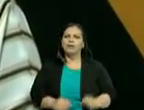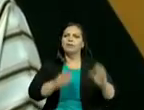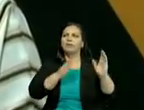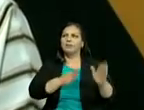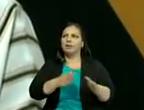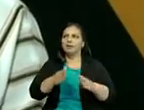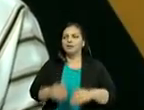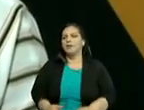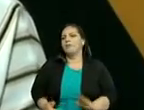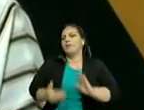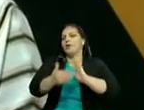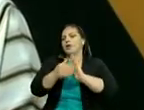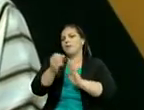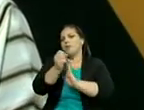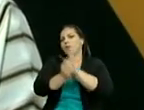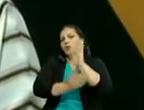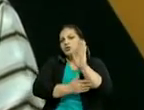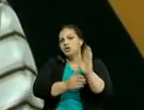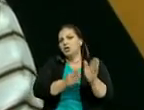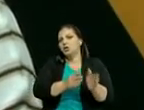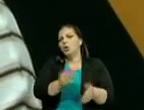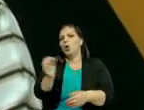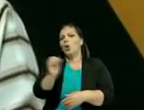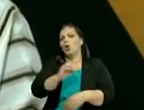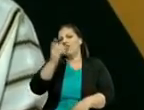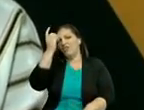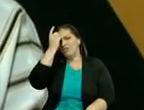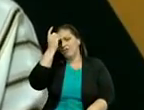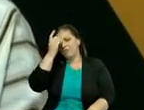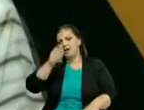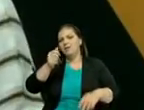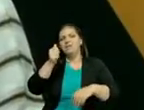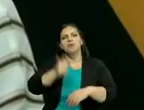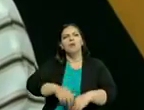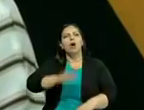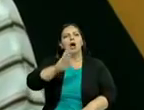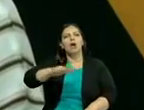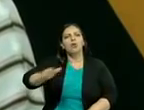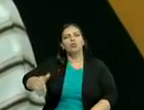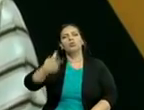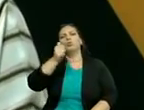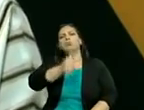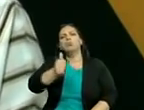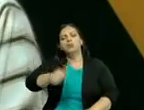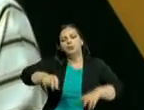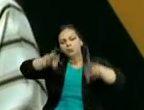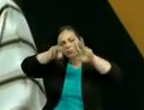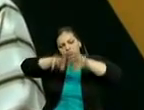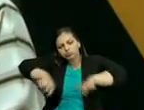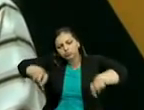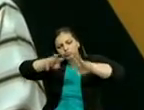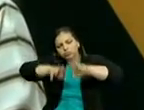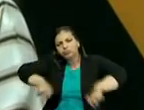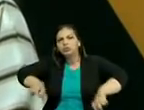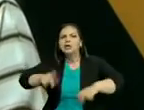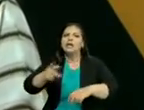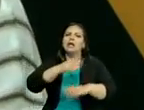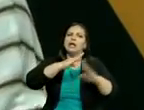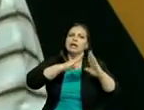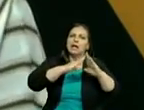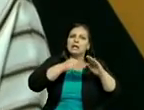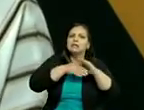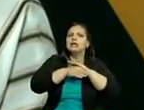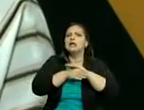las casas, proyectos, tareas de reflexión, de investigación, escolares, extracurriculares. También las instituciones tendrán